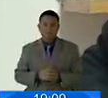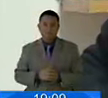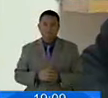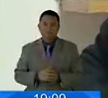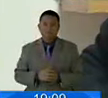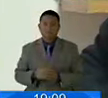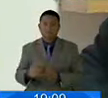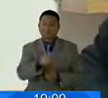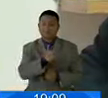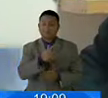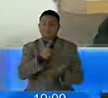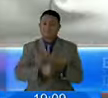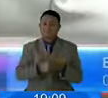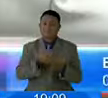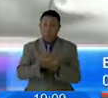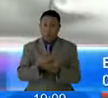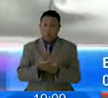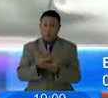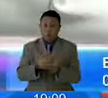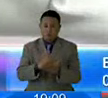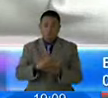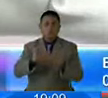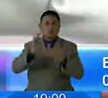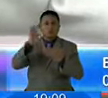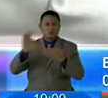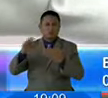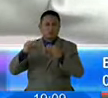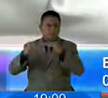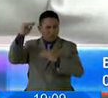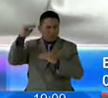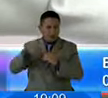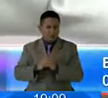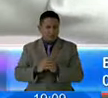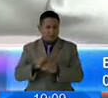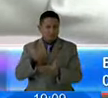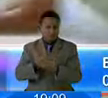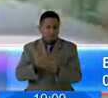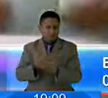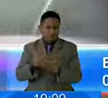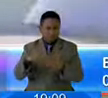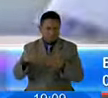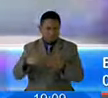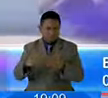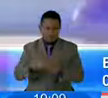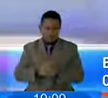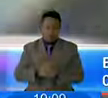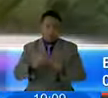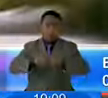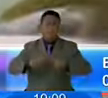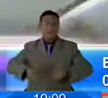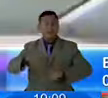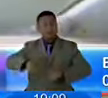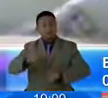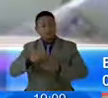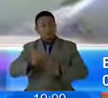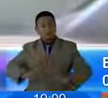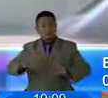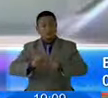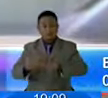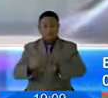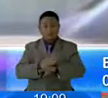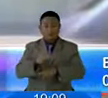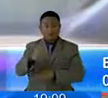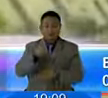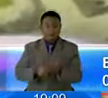Ramiro Crespo, analista económico, una inflación que no es muy alta para una economía dolarizada. Sin embargo, dice que hay que tomar en cuenta que ha habido